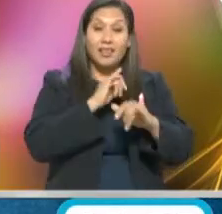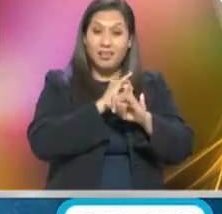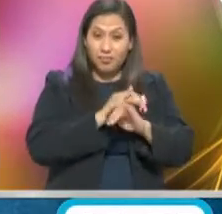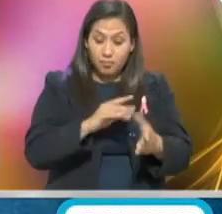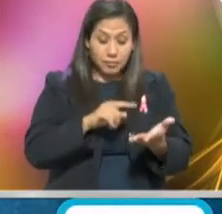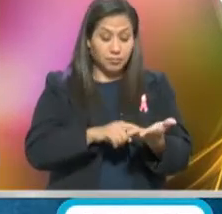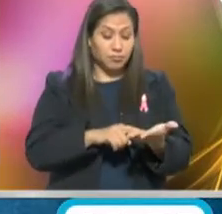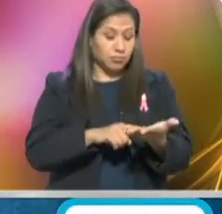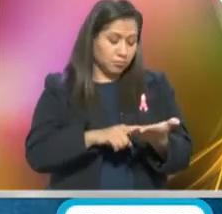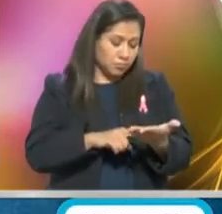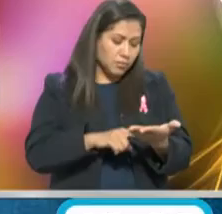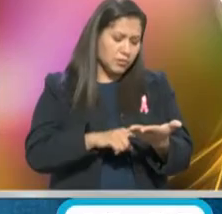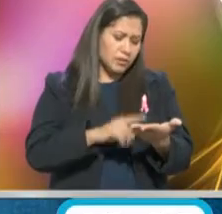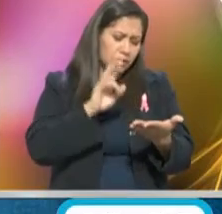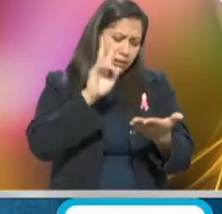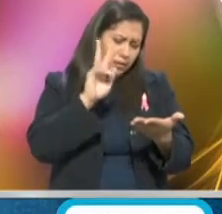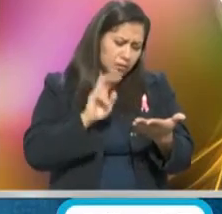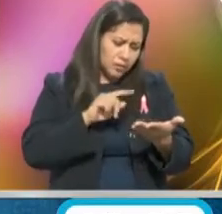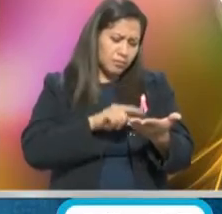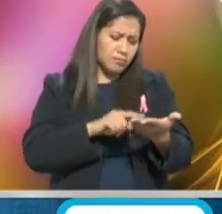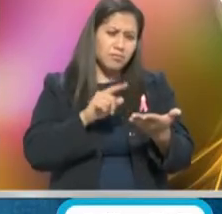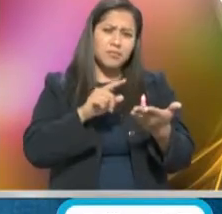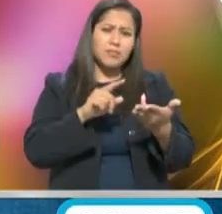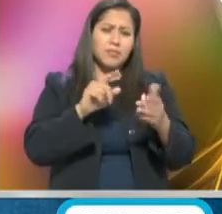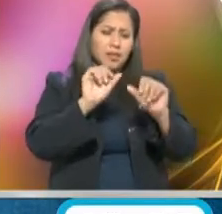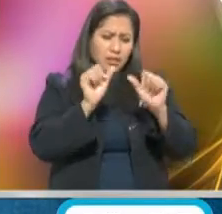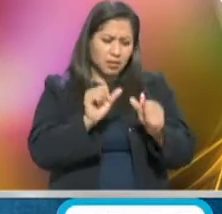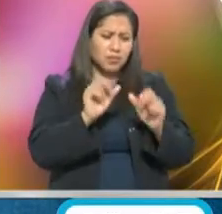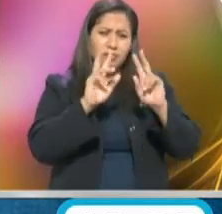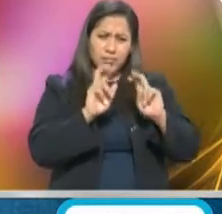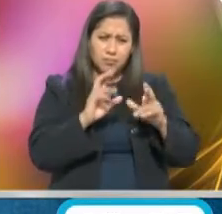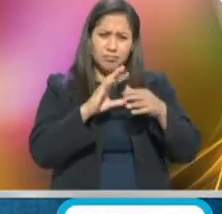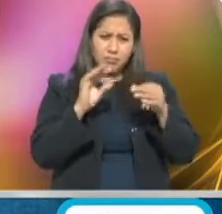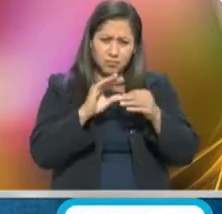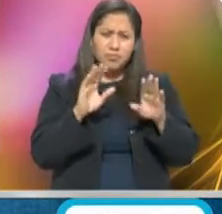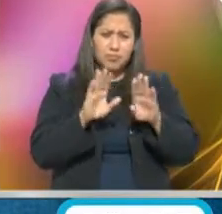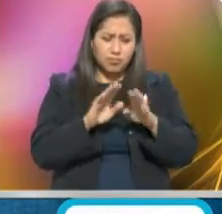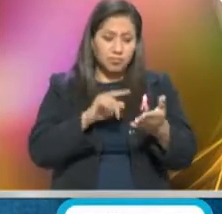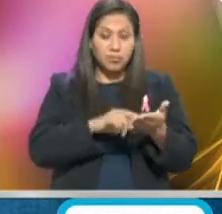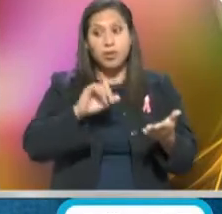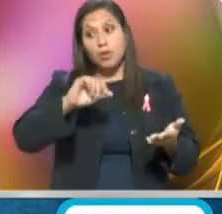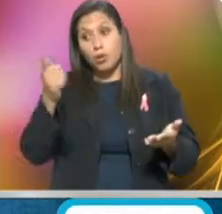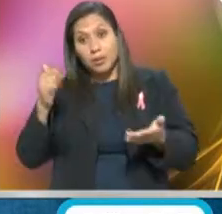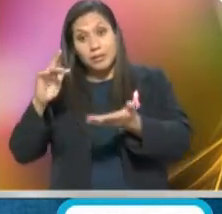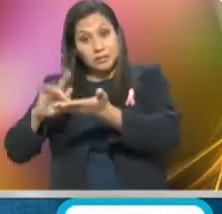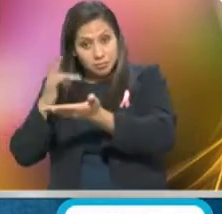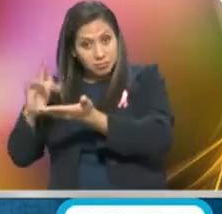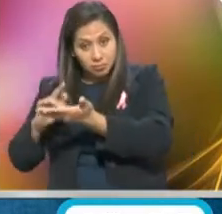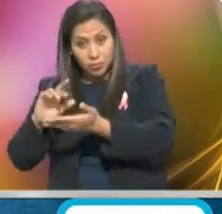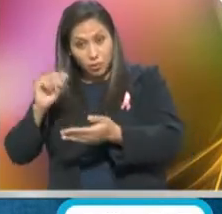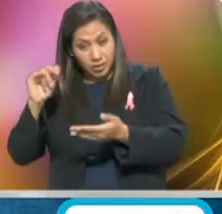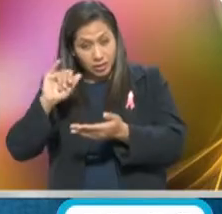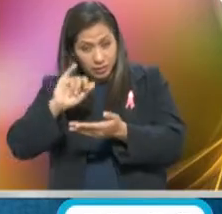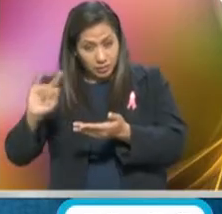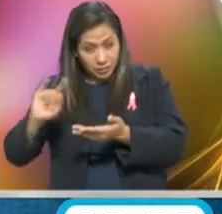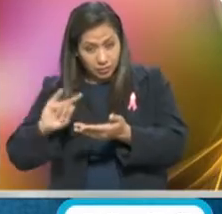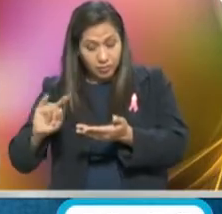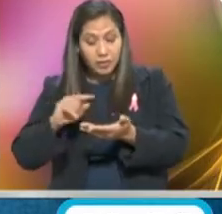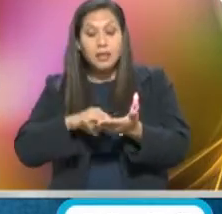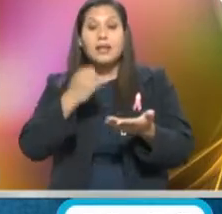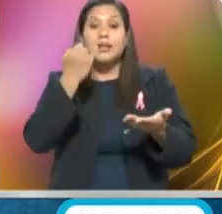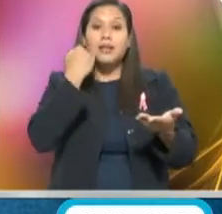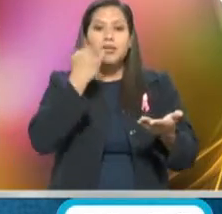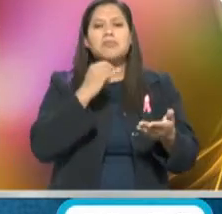información que se presenta, los artículos, la forma en la que nos comparten el contenido, Sí. a diferencia de muchas aplicaciones, en este caso el idioma